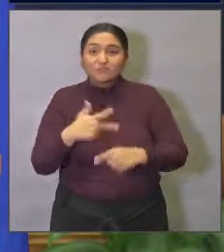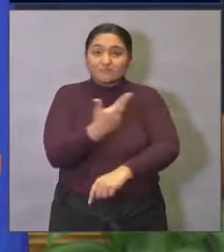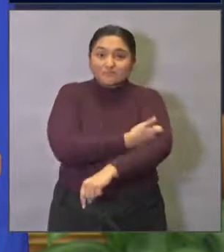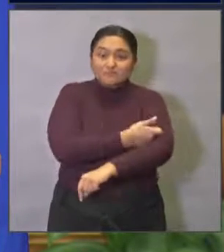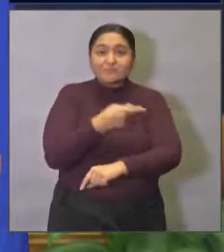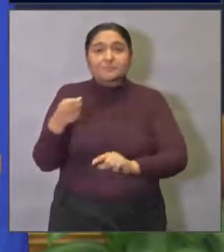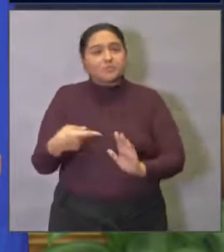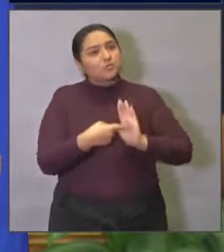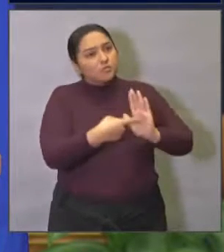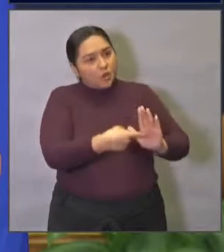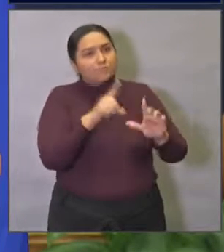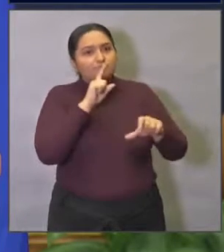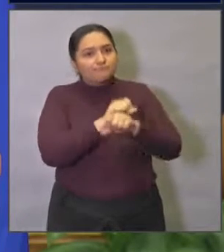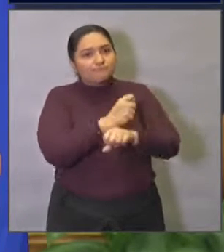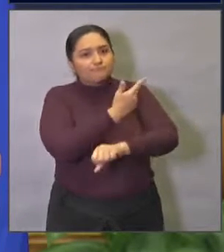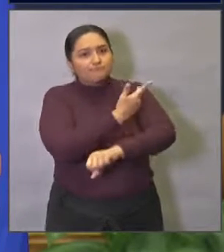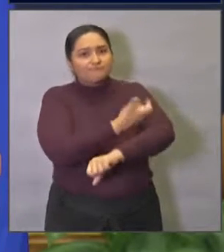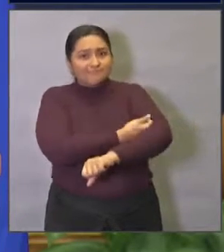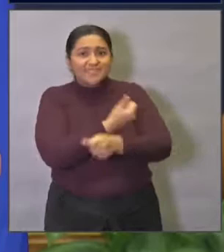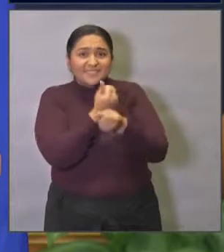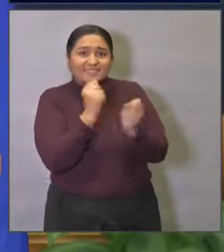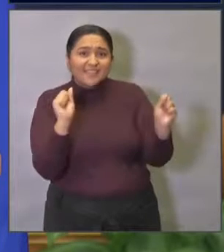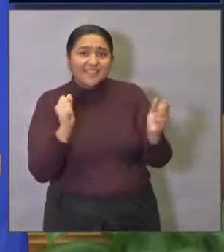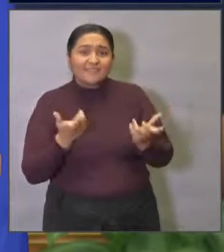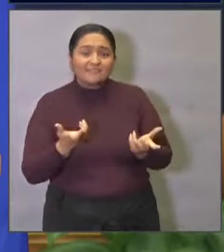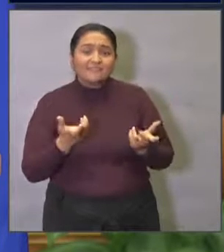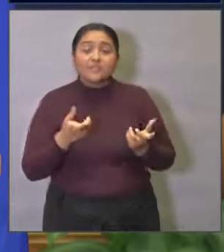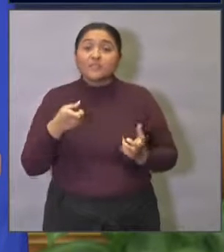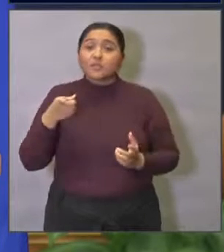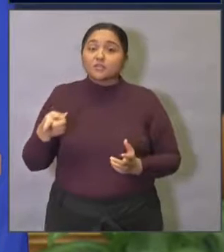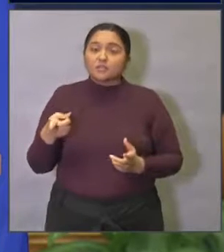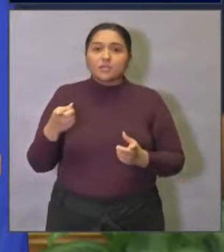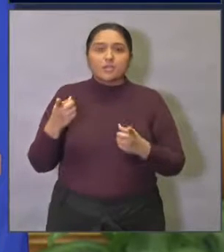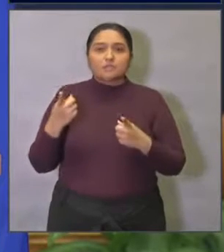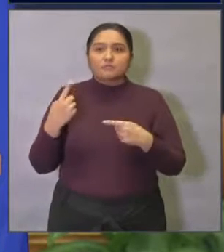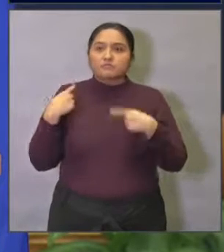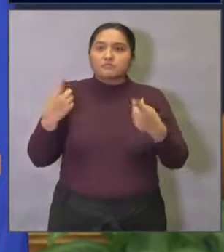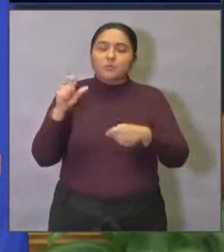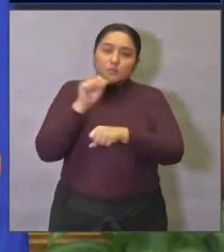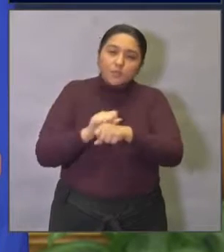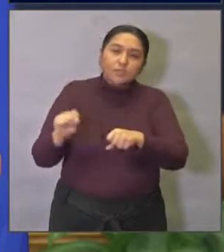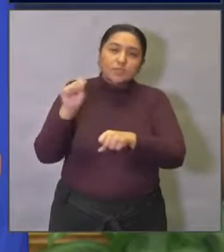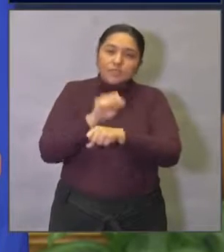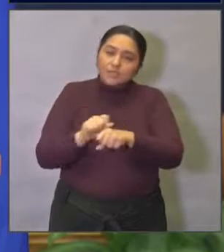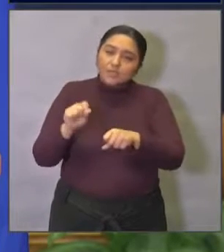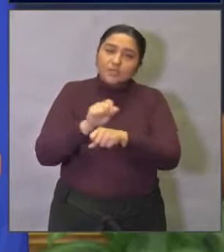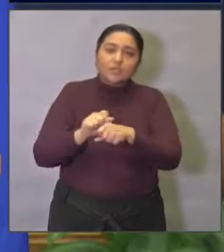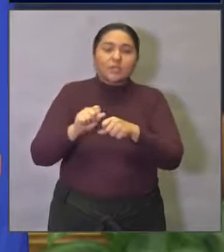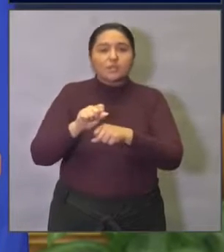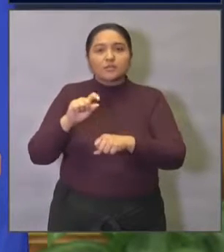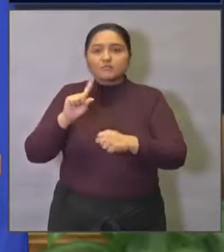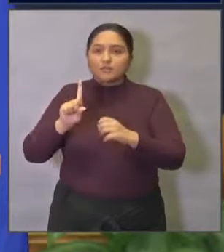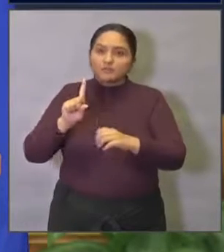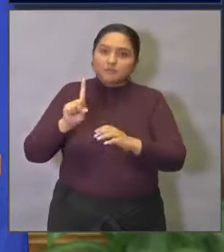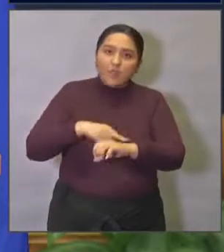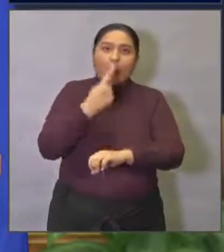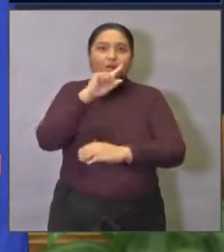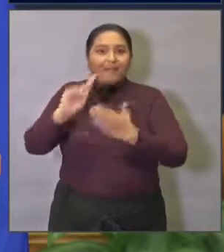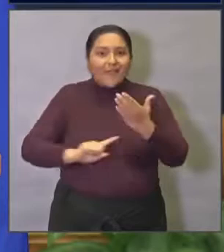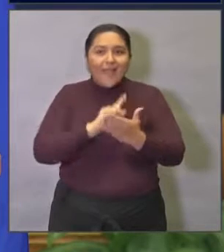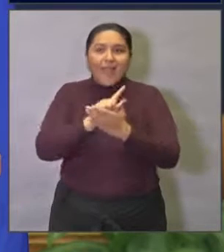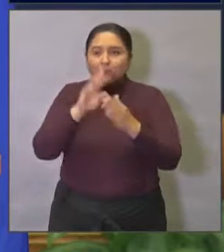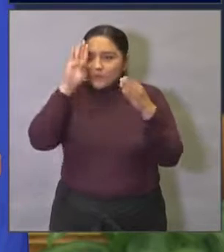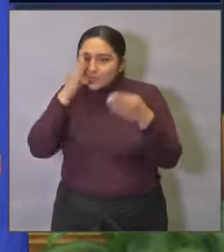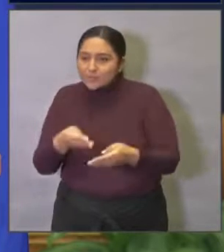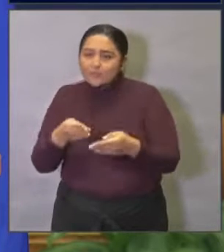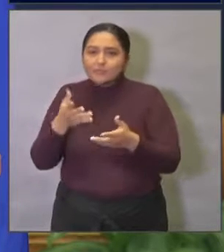su seguridad. Ha estado trabajando muchas horas cuidando pacientes con COVID-19. En las